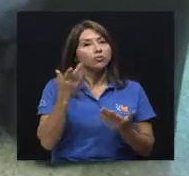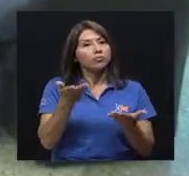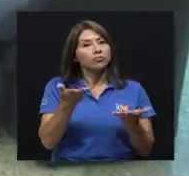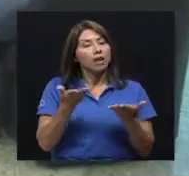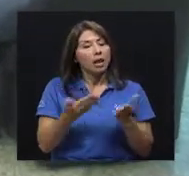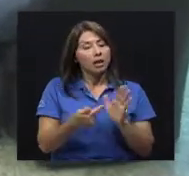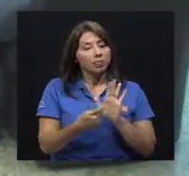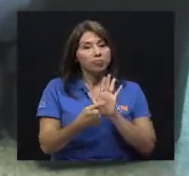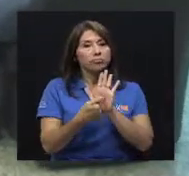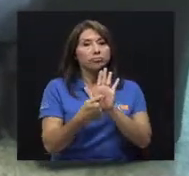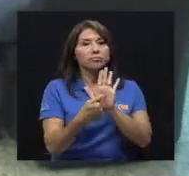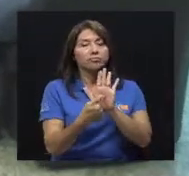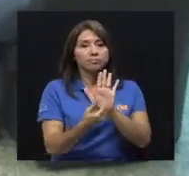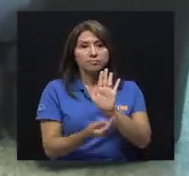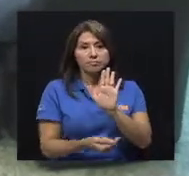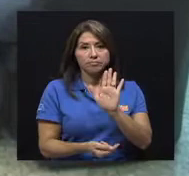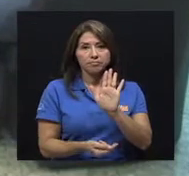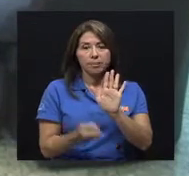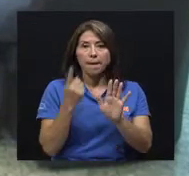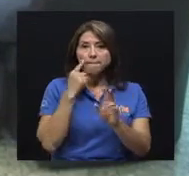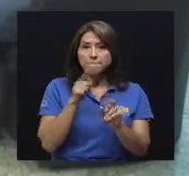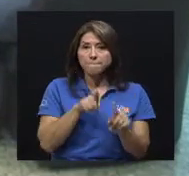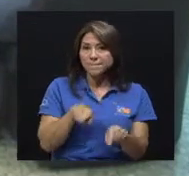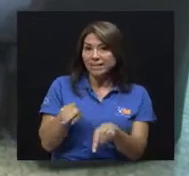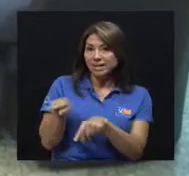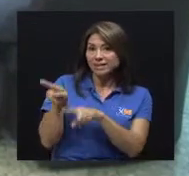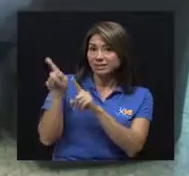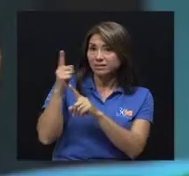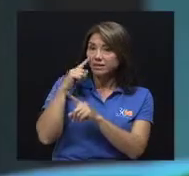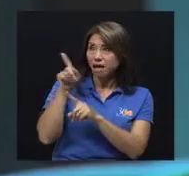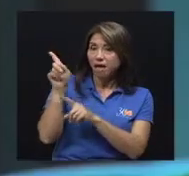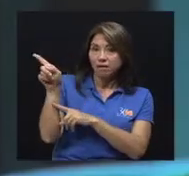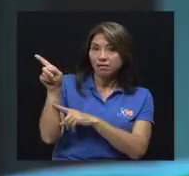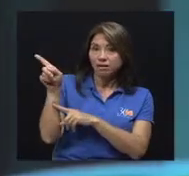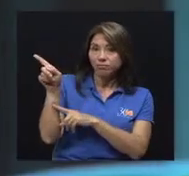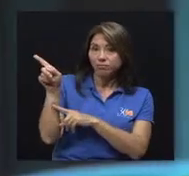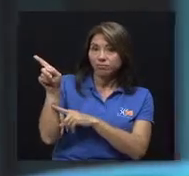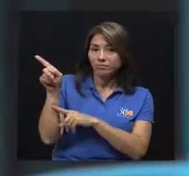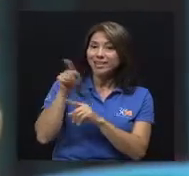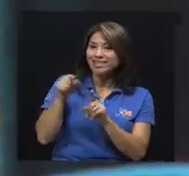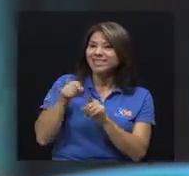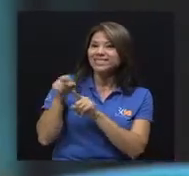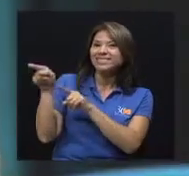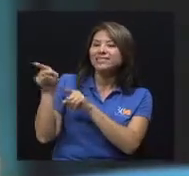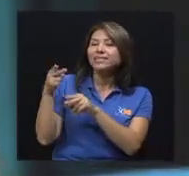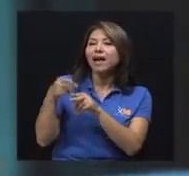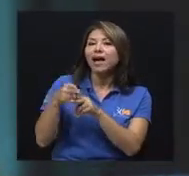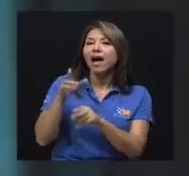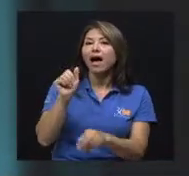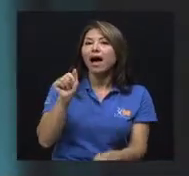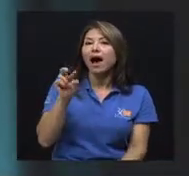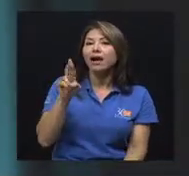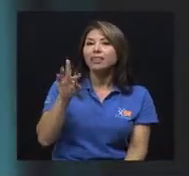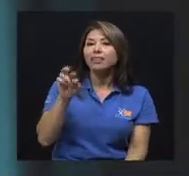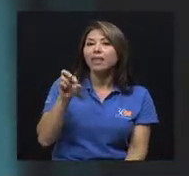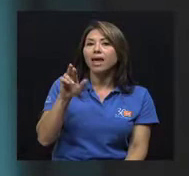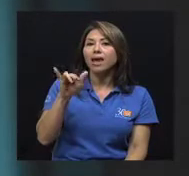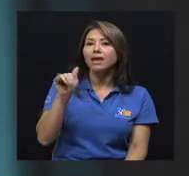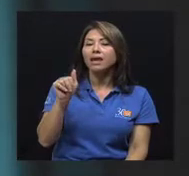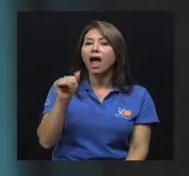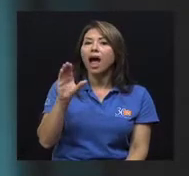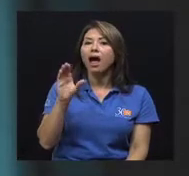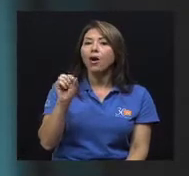modelito. ¿Okay? Esta que está aquí es una arteria coronaria, es decir, es el vasito,